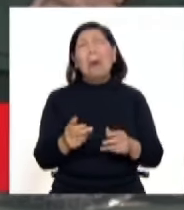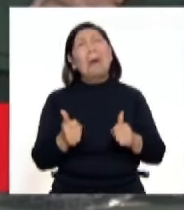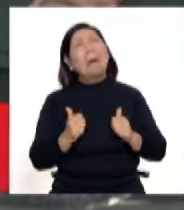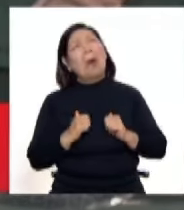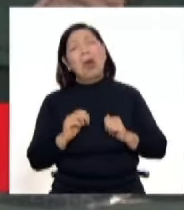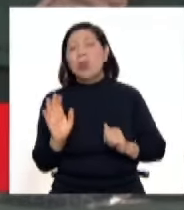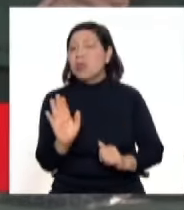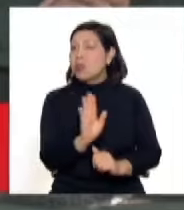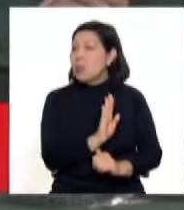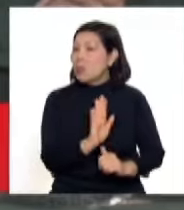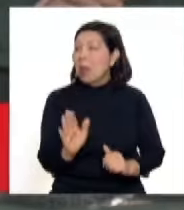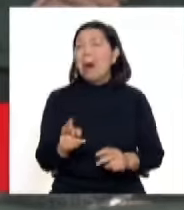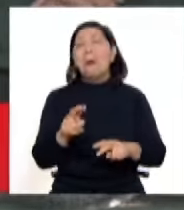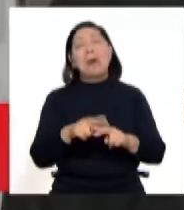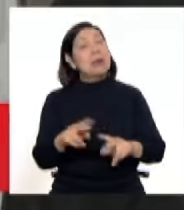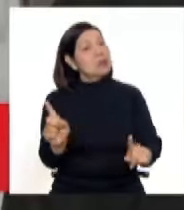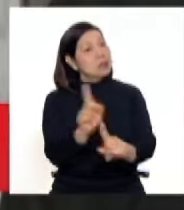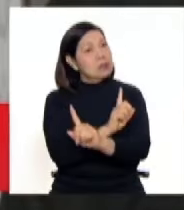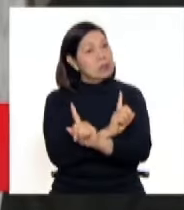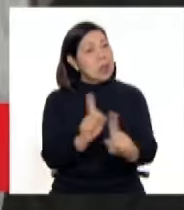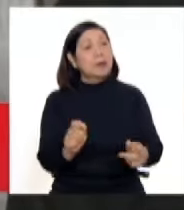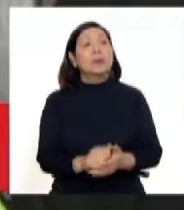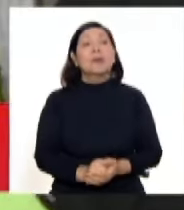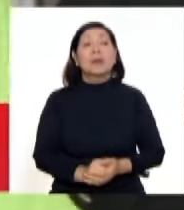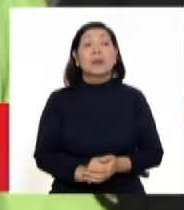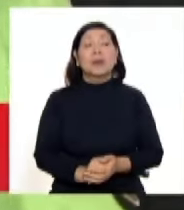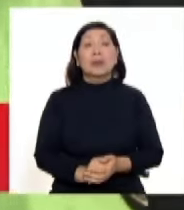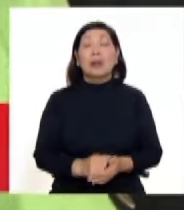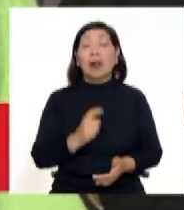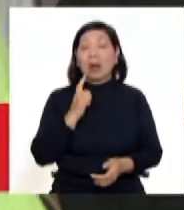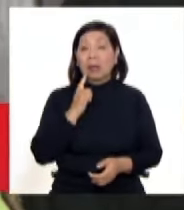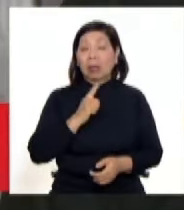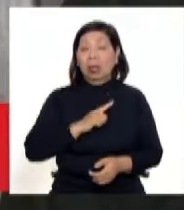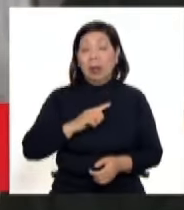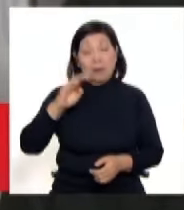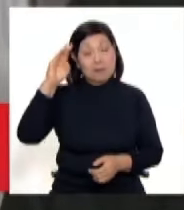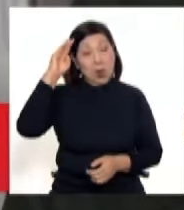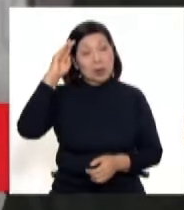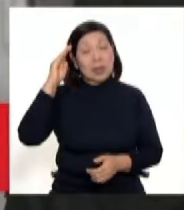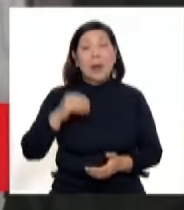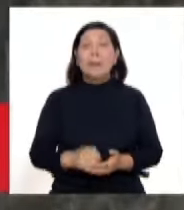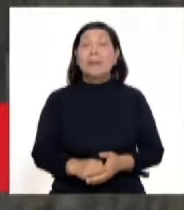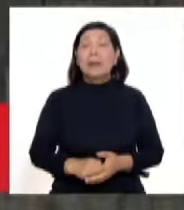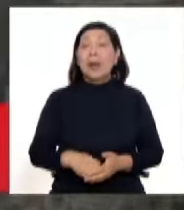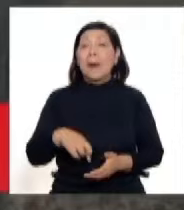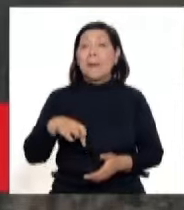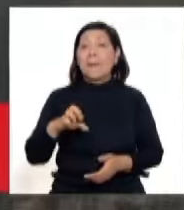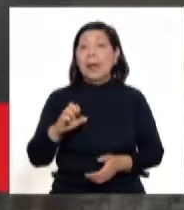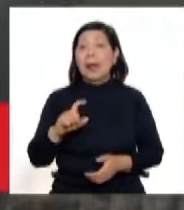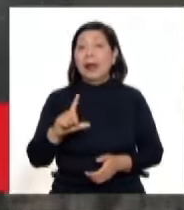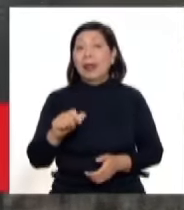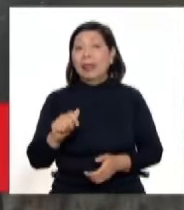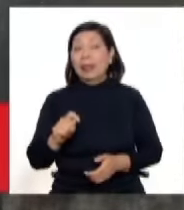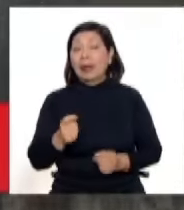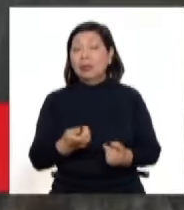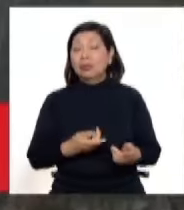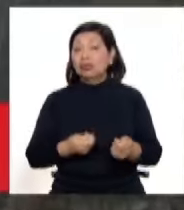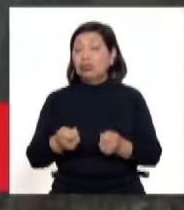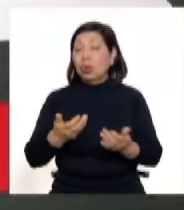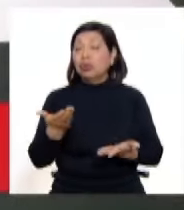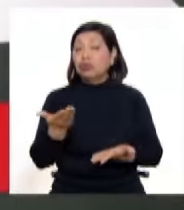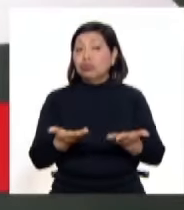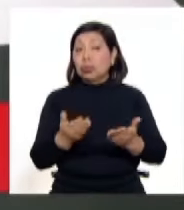tranquilos ya no podemos estar sentados el jefe de la región policial callo de los operativos